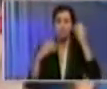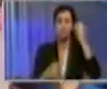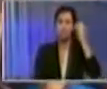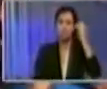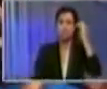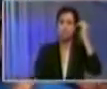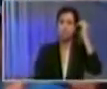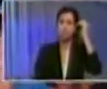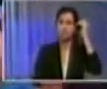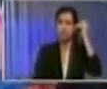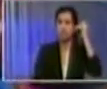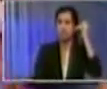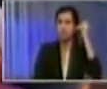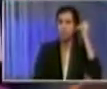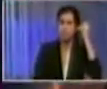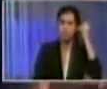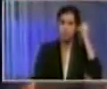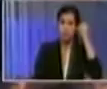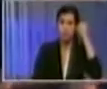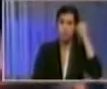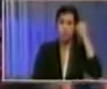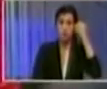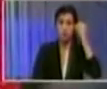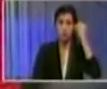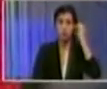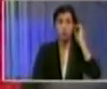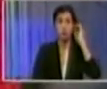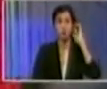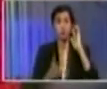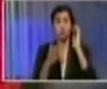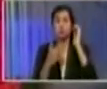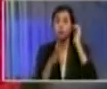Gracias, camarada. En ese sentido,